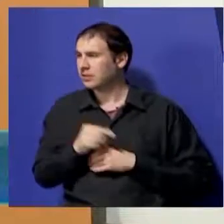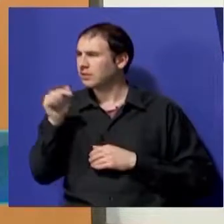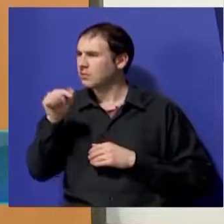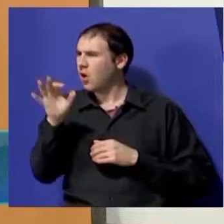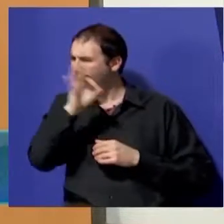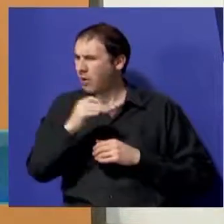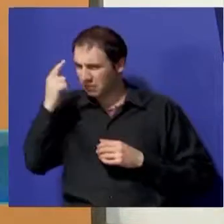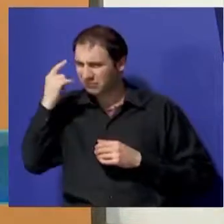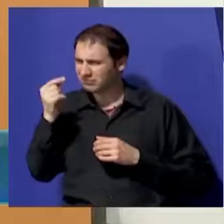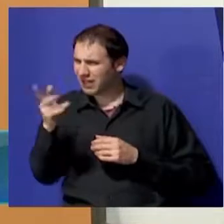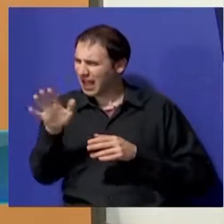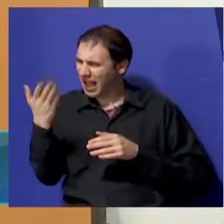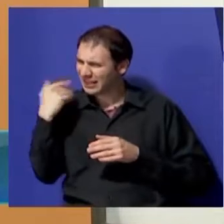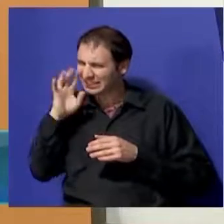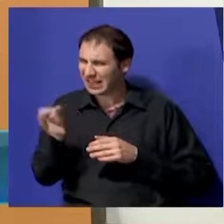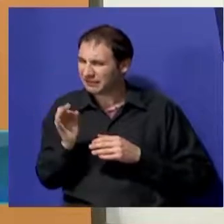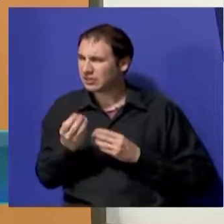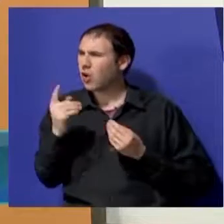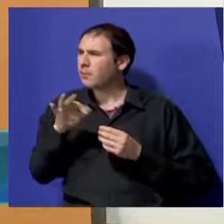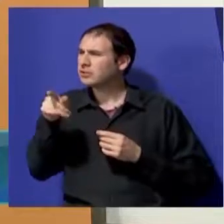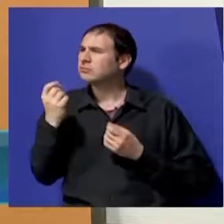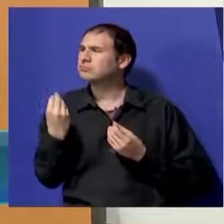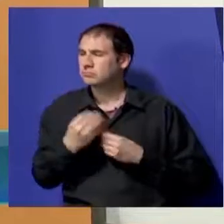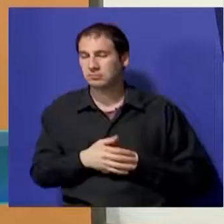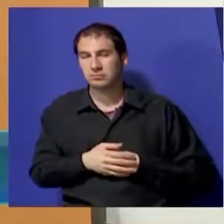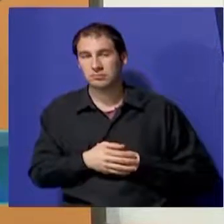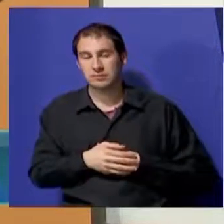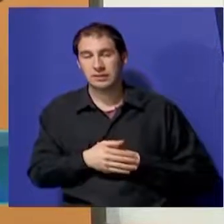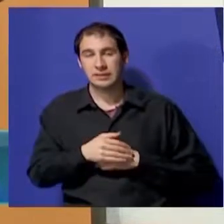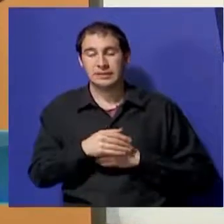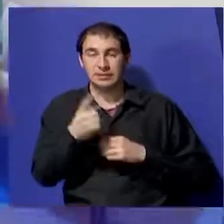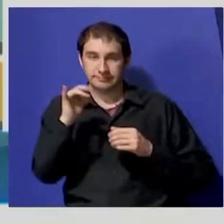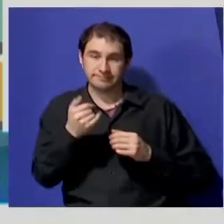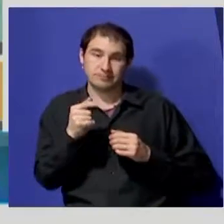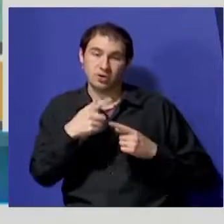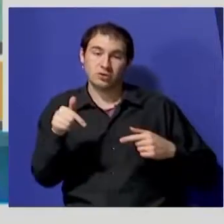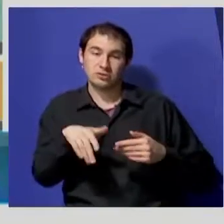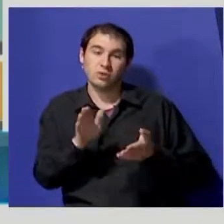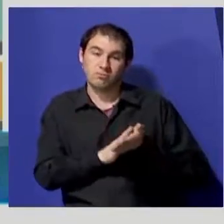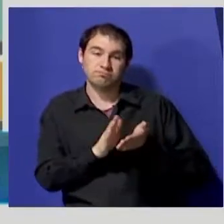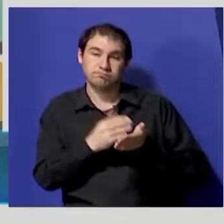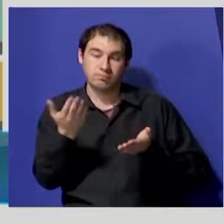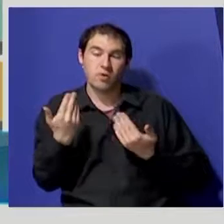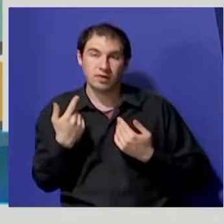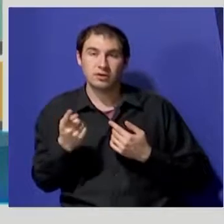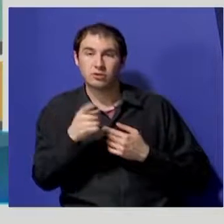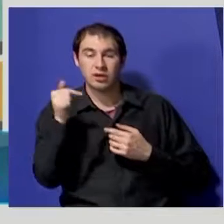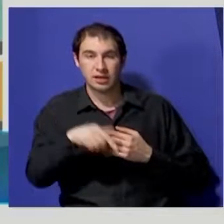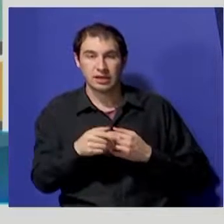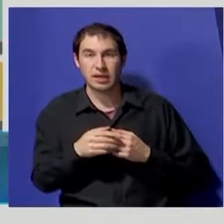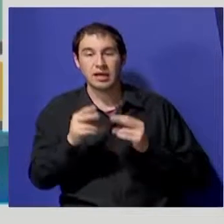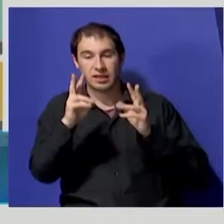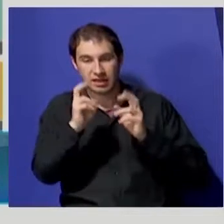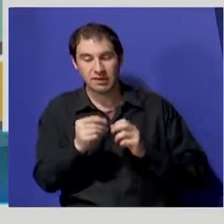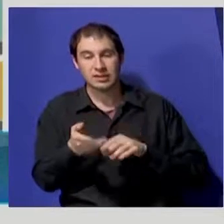estas opiniones? ¿Qué opina usted al respecto? Sí, todo lo que ellos puedan justificar. Nosotros teníamos